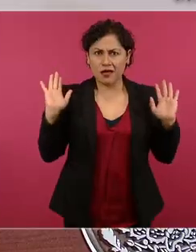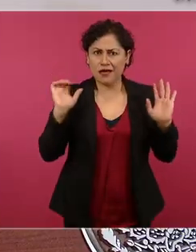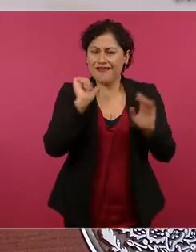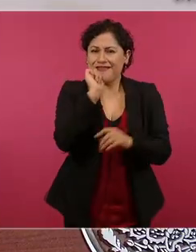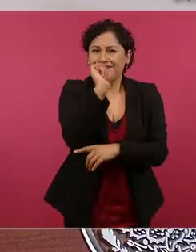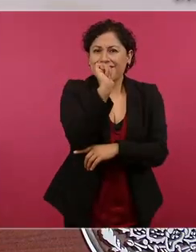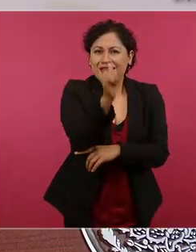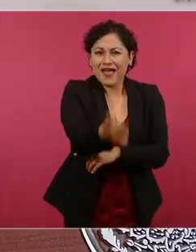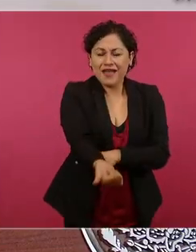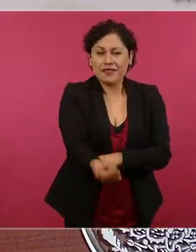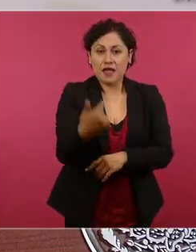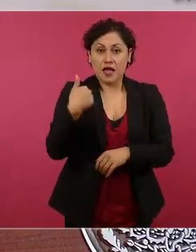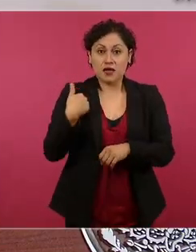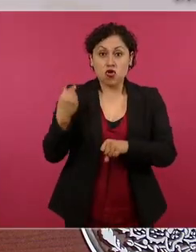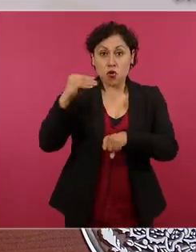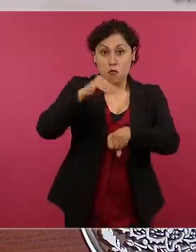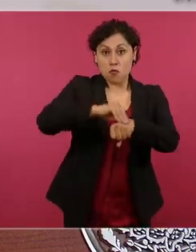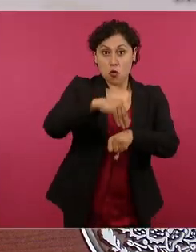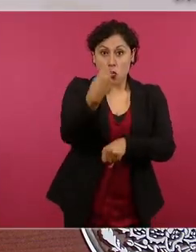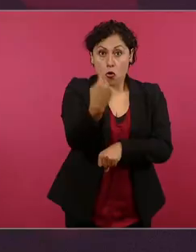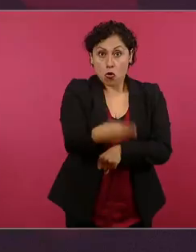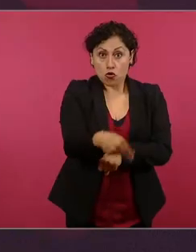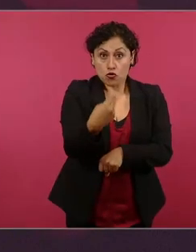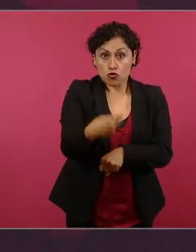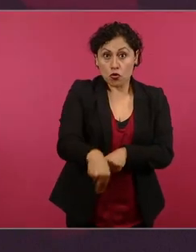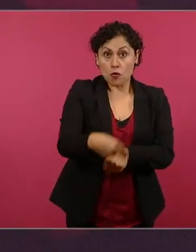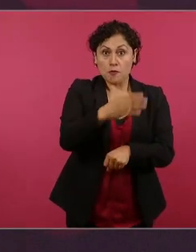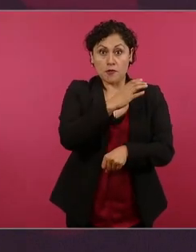ni menciono a las personas.